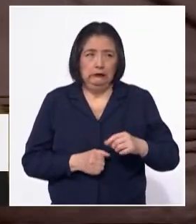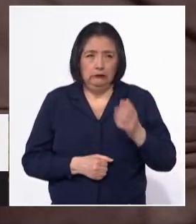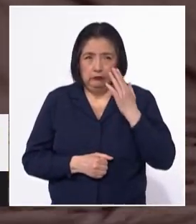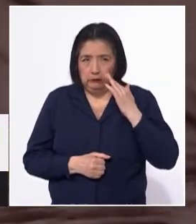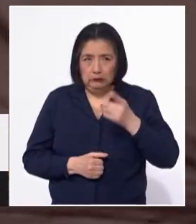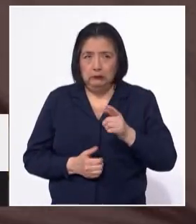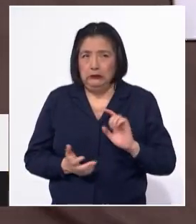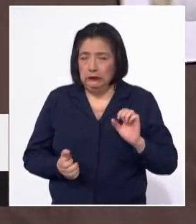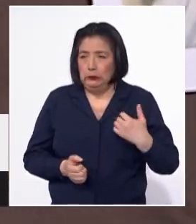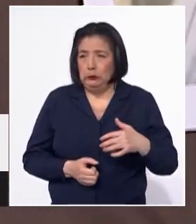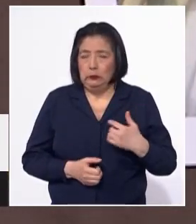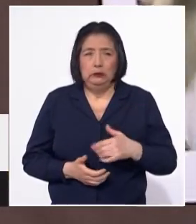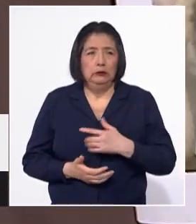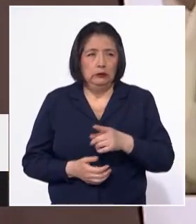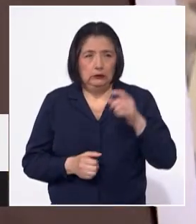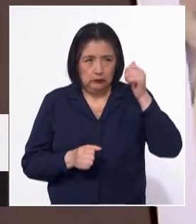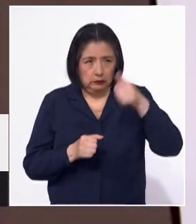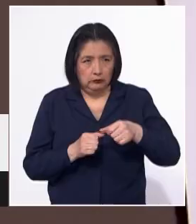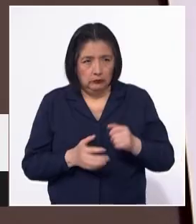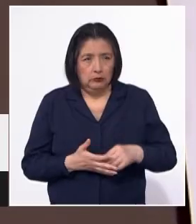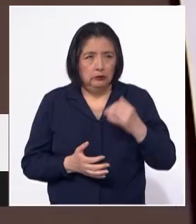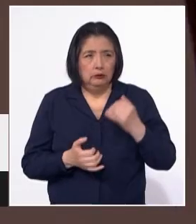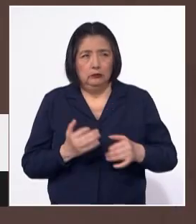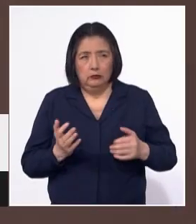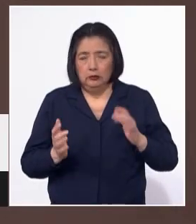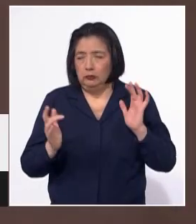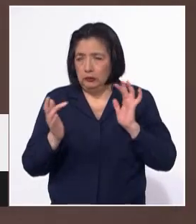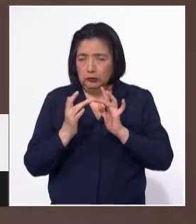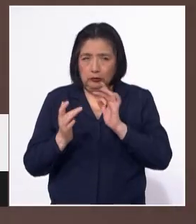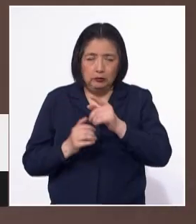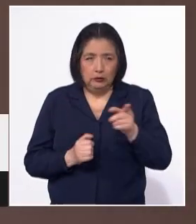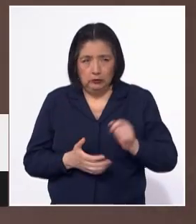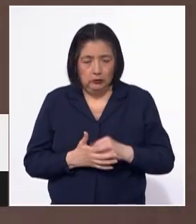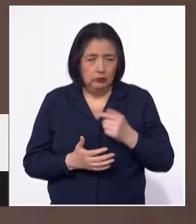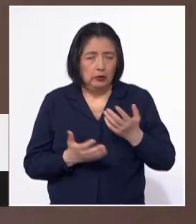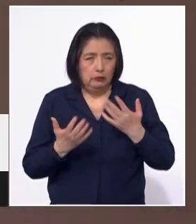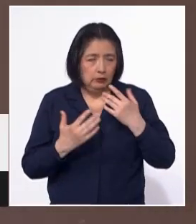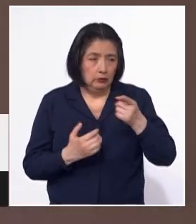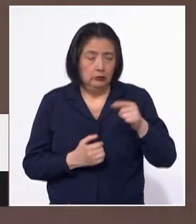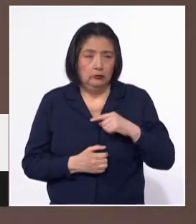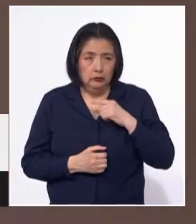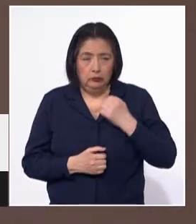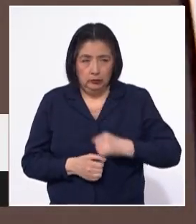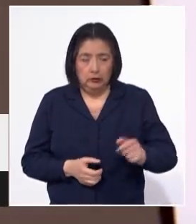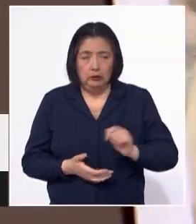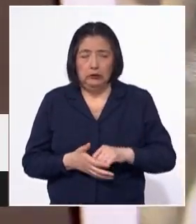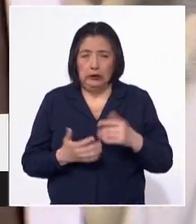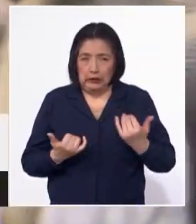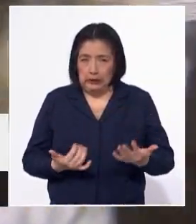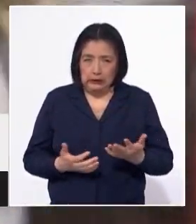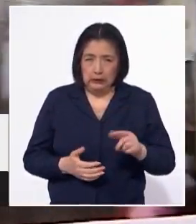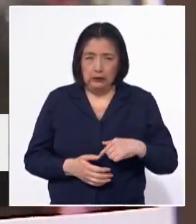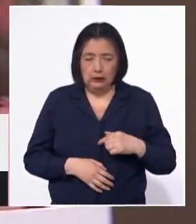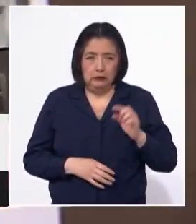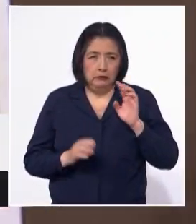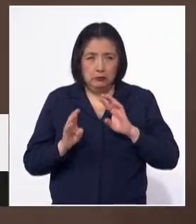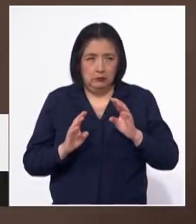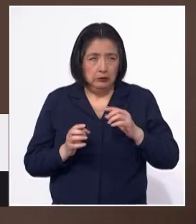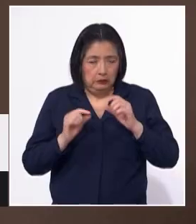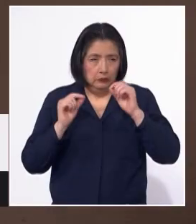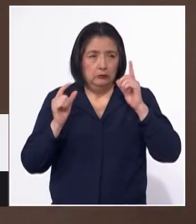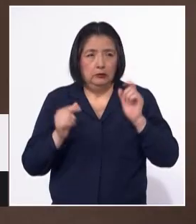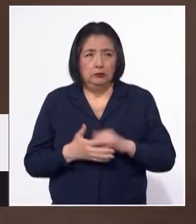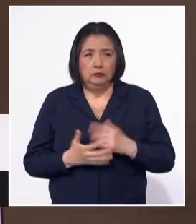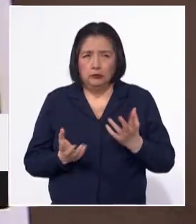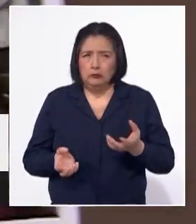usted siente y recuerda además las últimas conversaciones que tuvo con ella. Acá lo que nos inquieta y que además nos sorprende